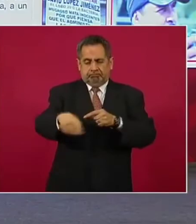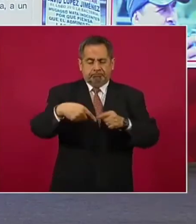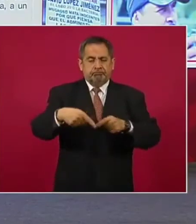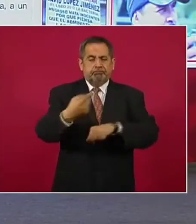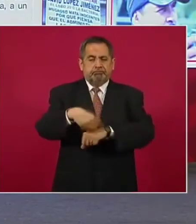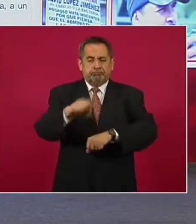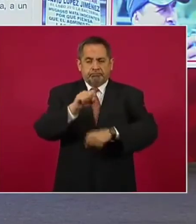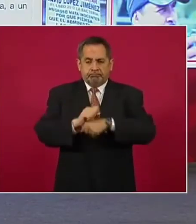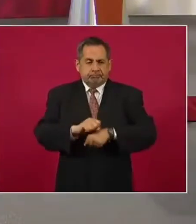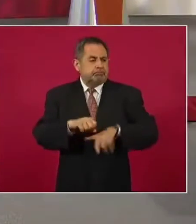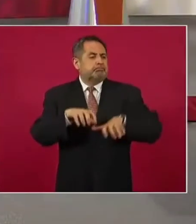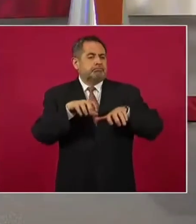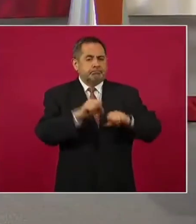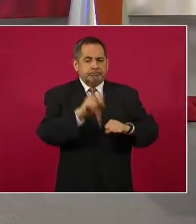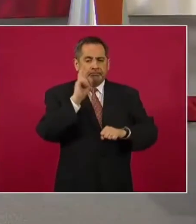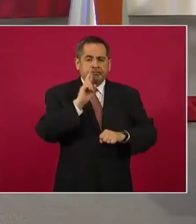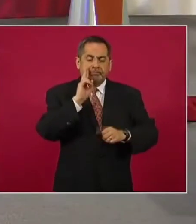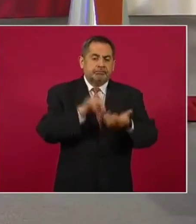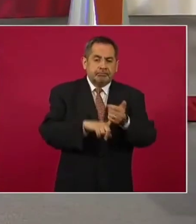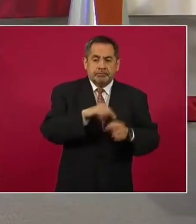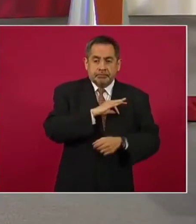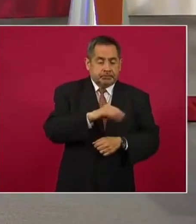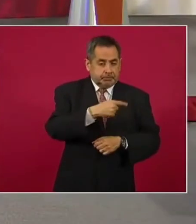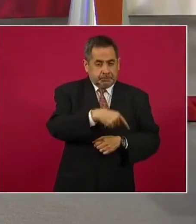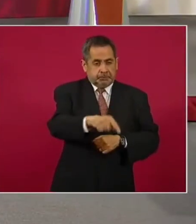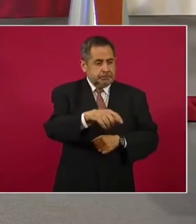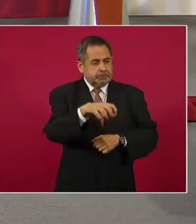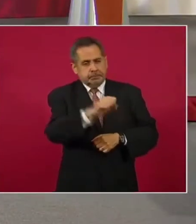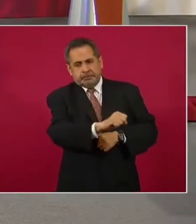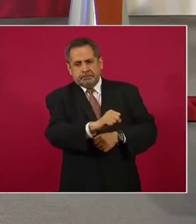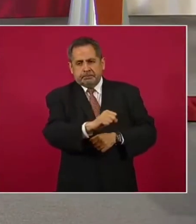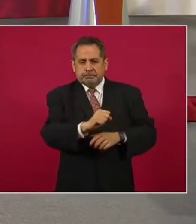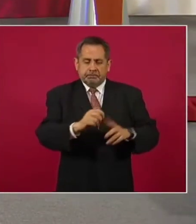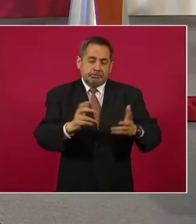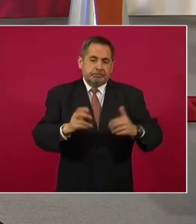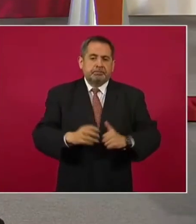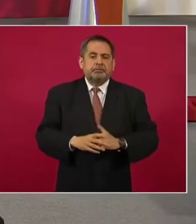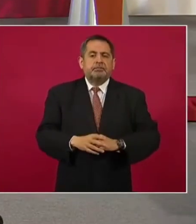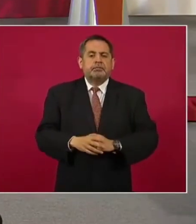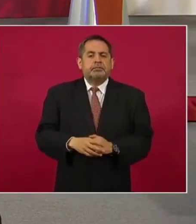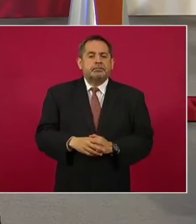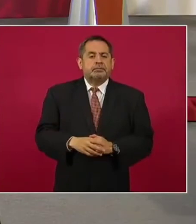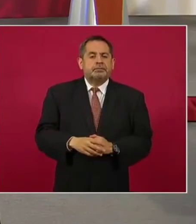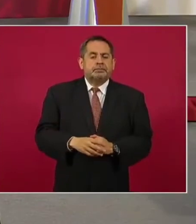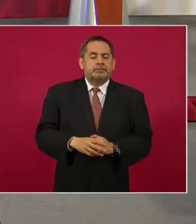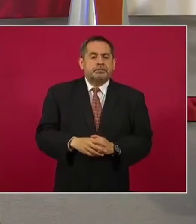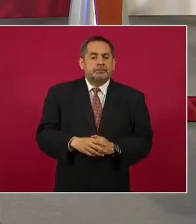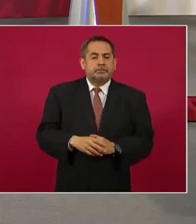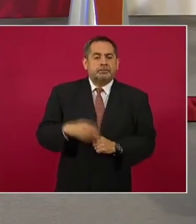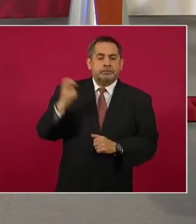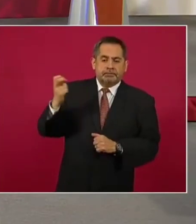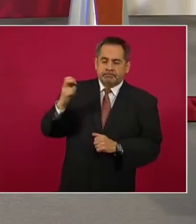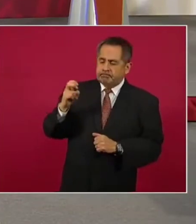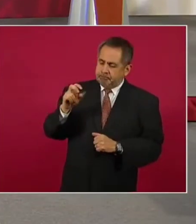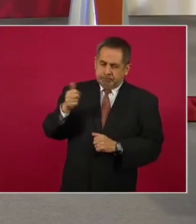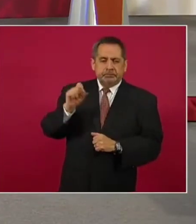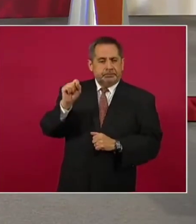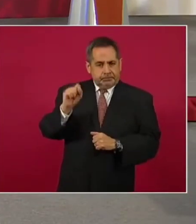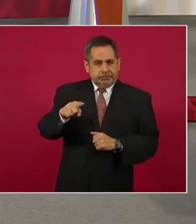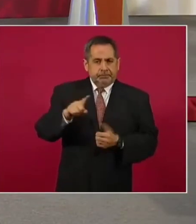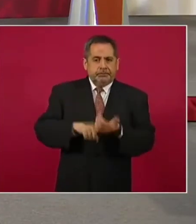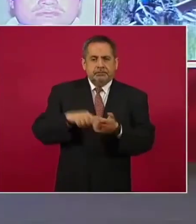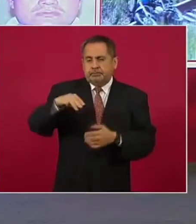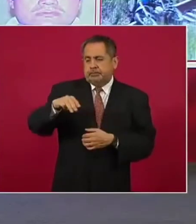se empiecen a generar y ya haya detenciones siguiente estos son otros casos el caso de